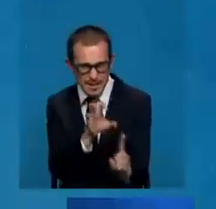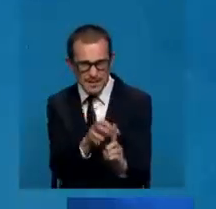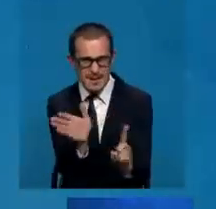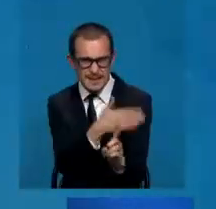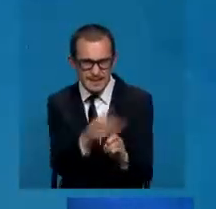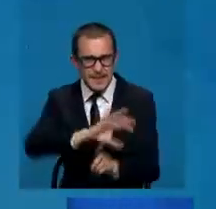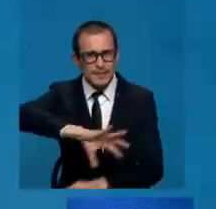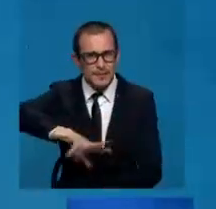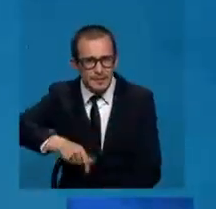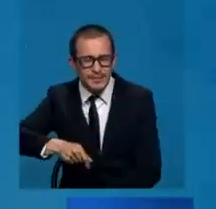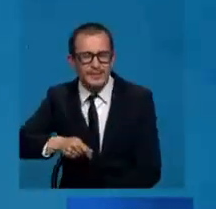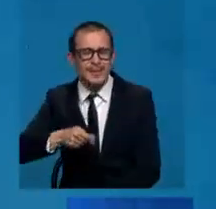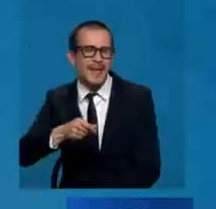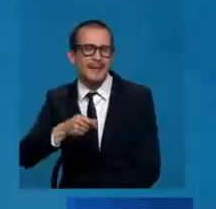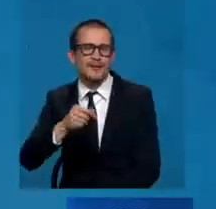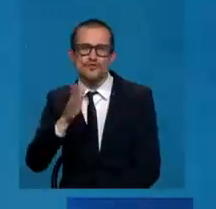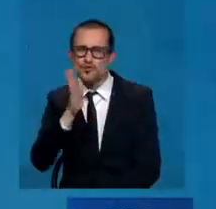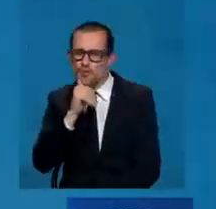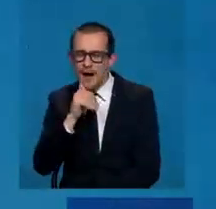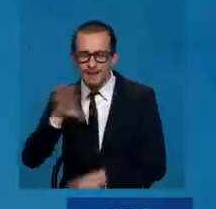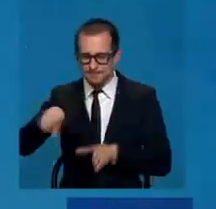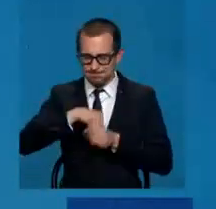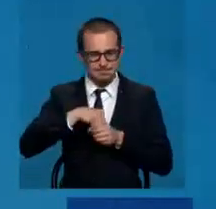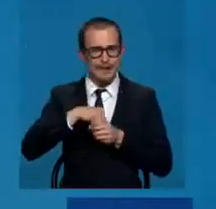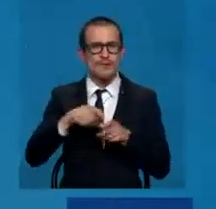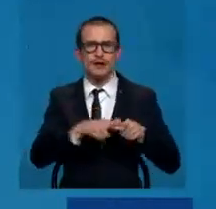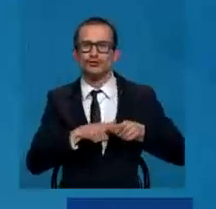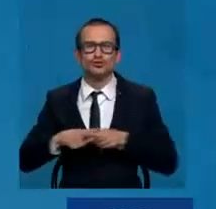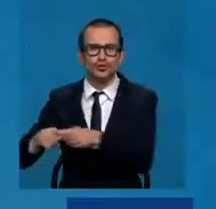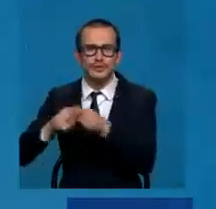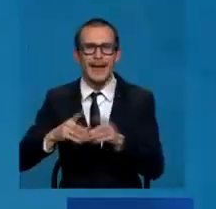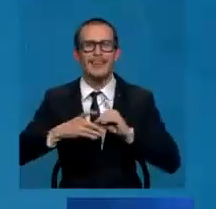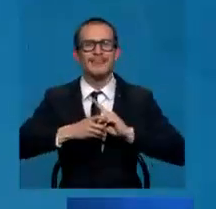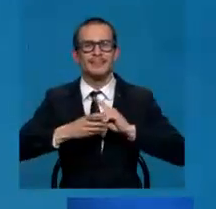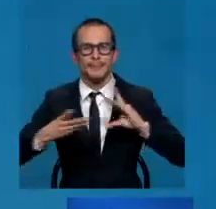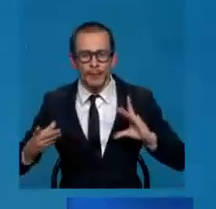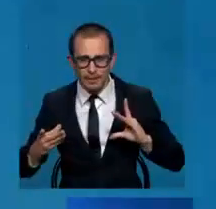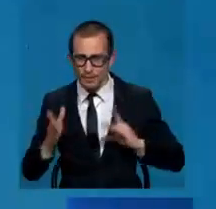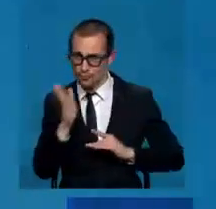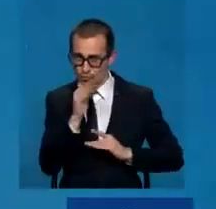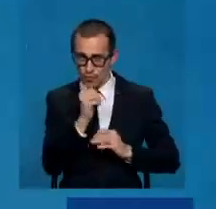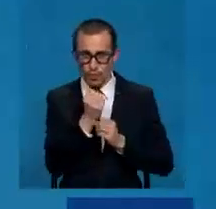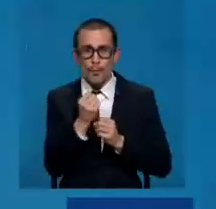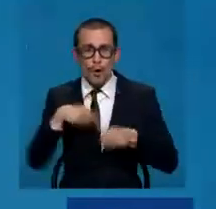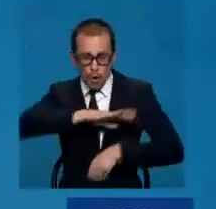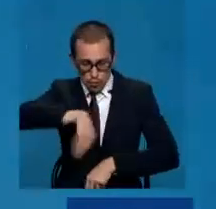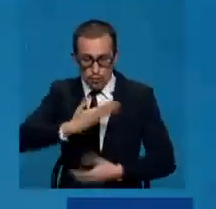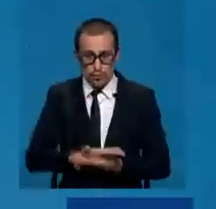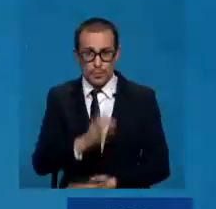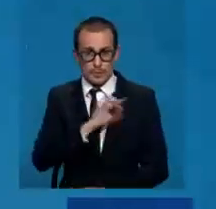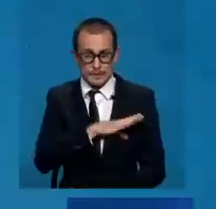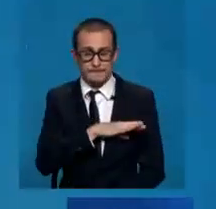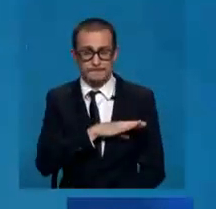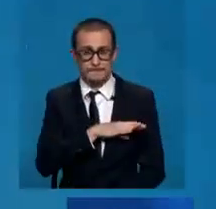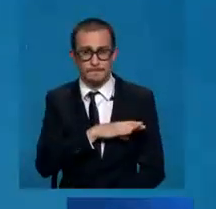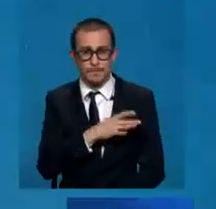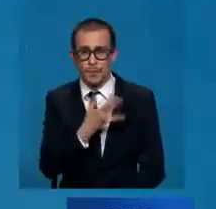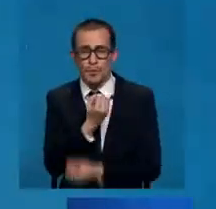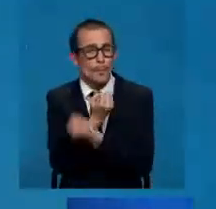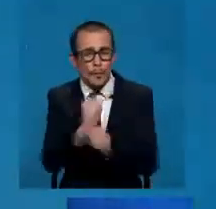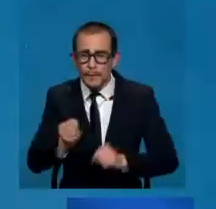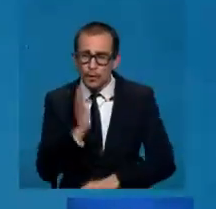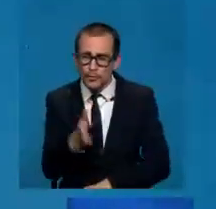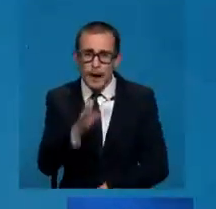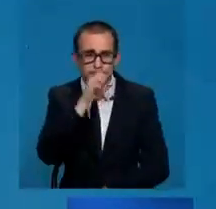la delincuencia, que no tienen cabida en una sociedad democrática como es la nuestra, porque no podemos